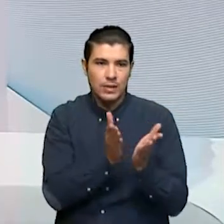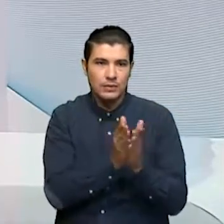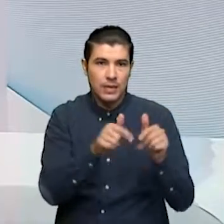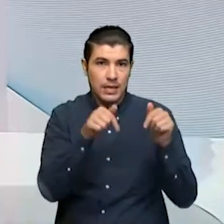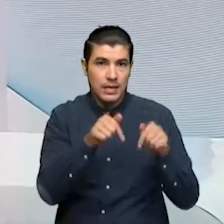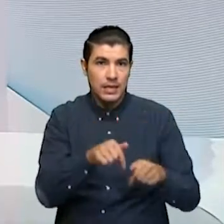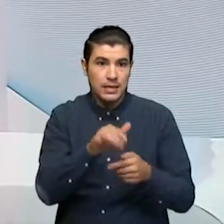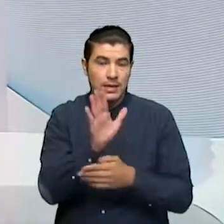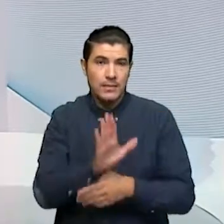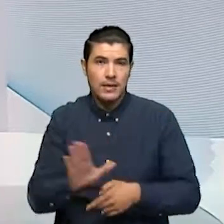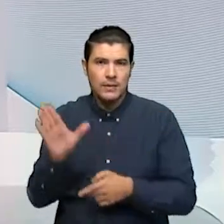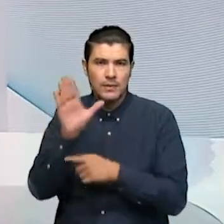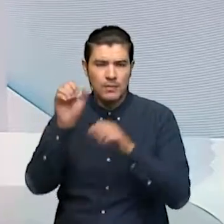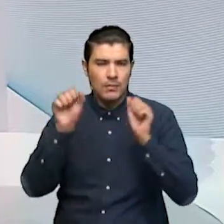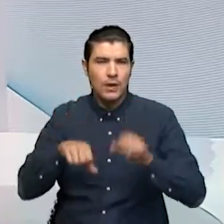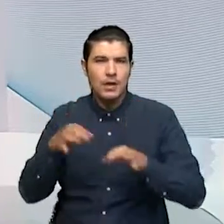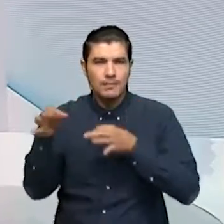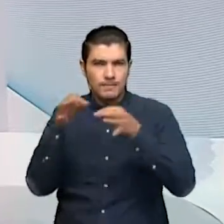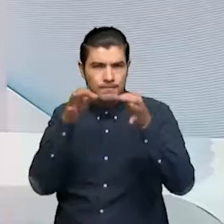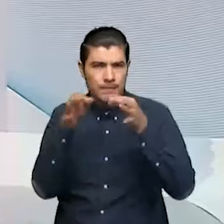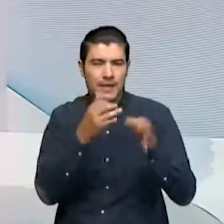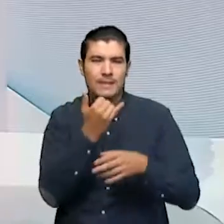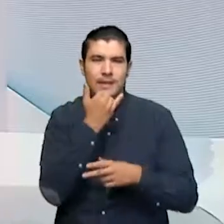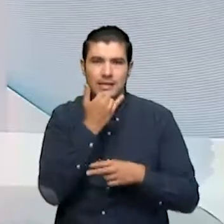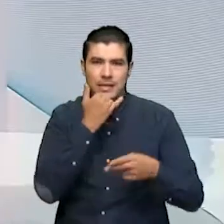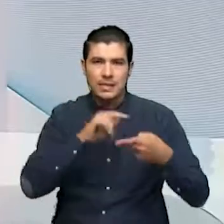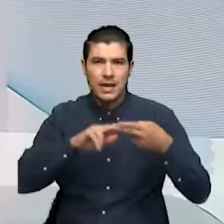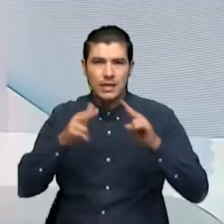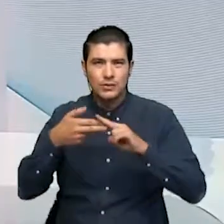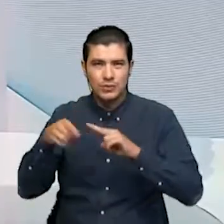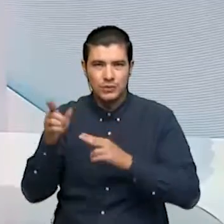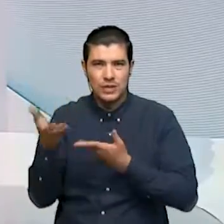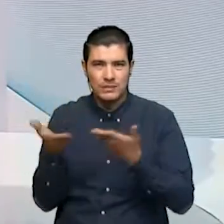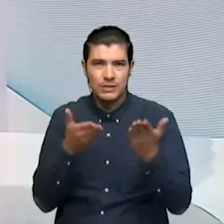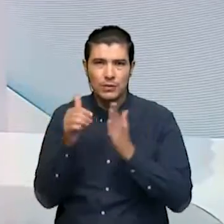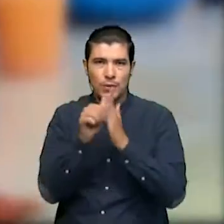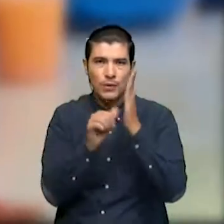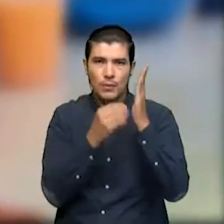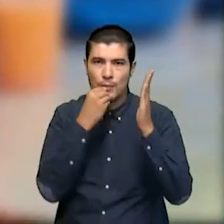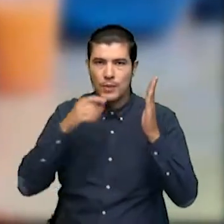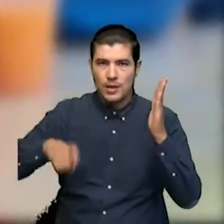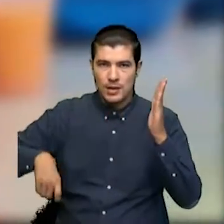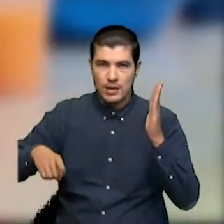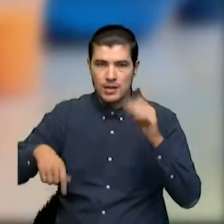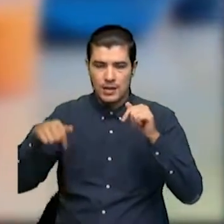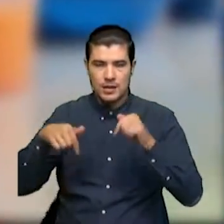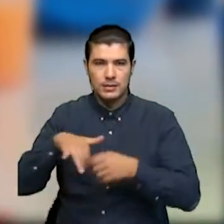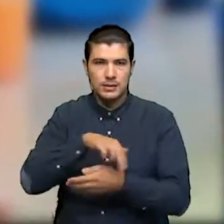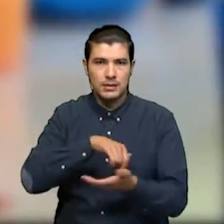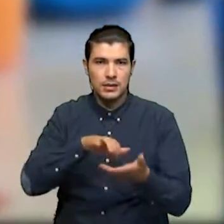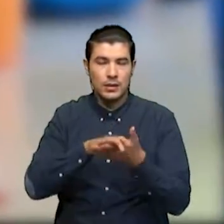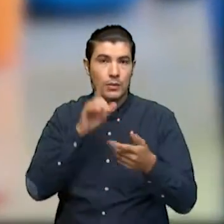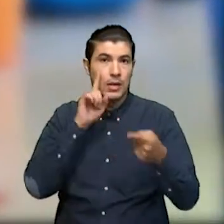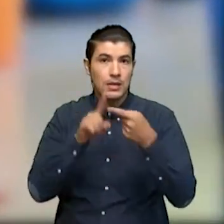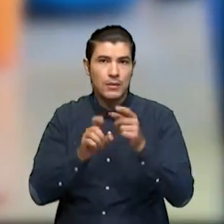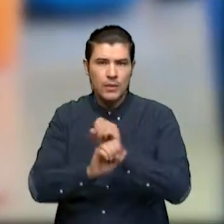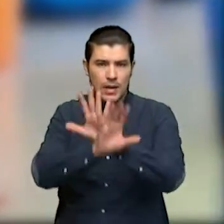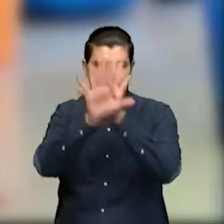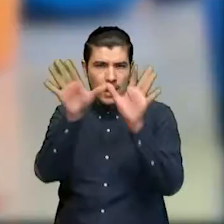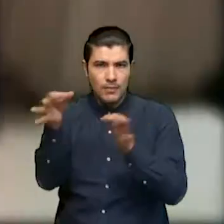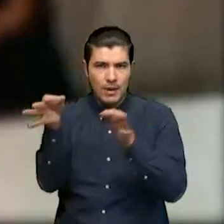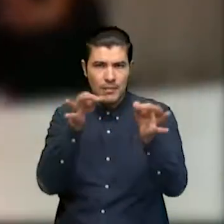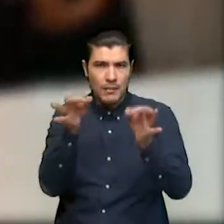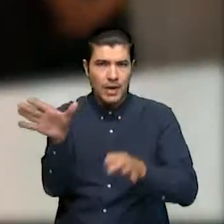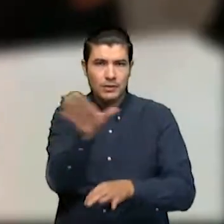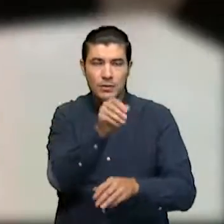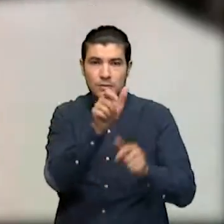aclarar a los santandereanos todo lo relacionado a la prestación del servicio con el fin de brindar mayor claridad